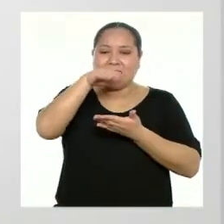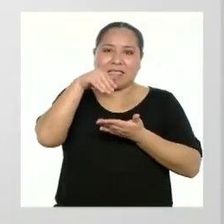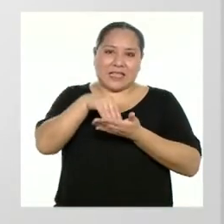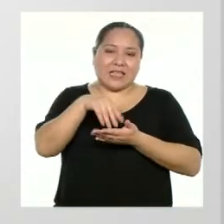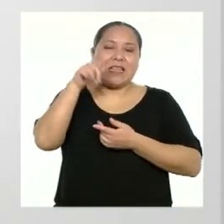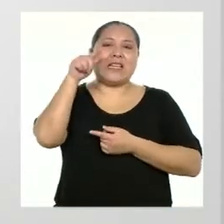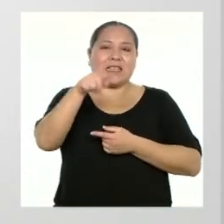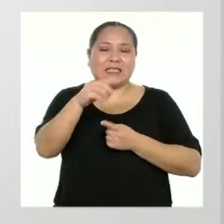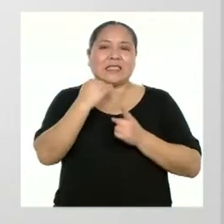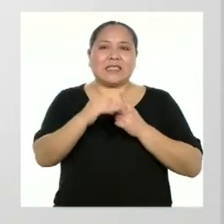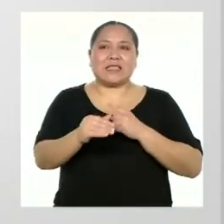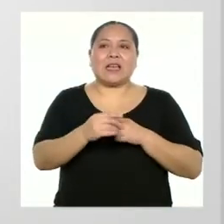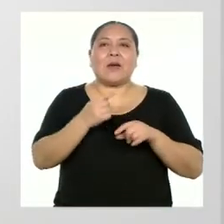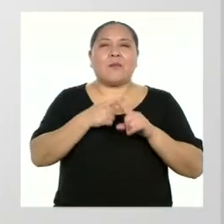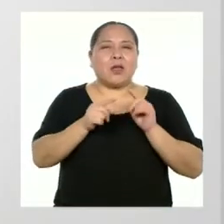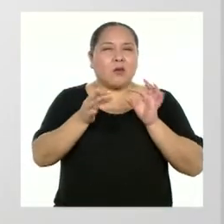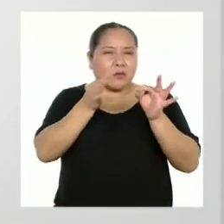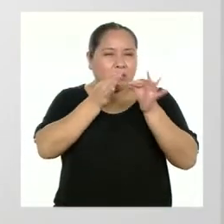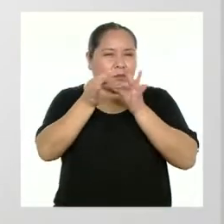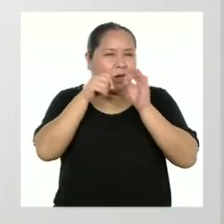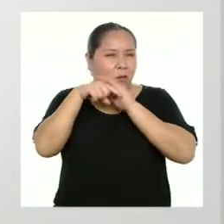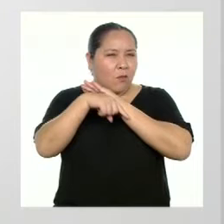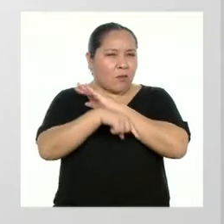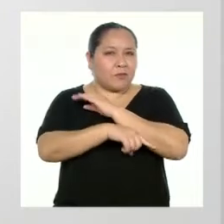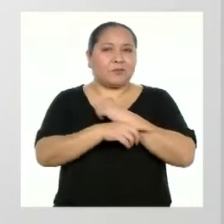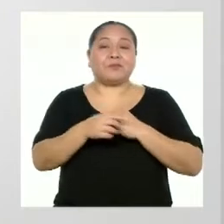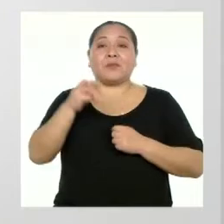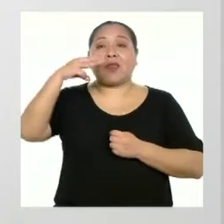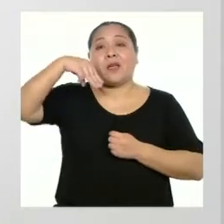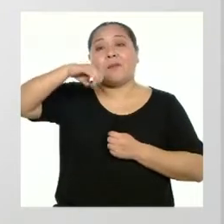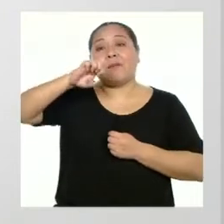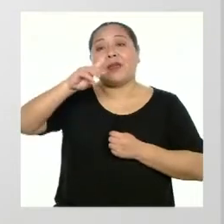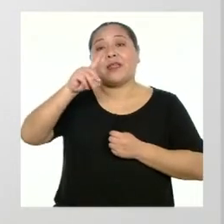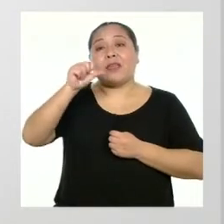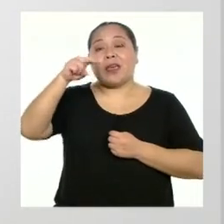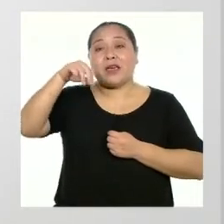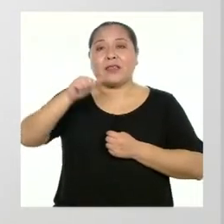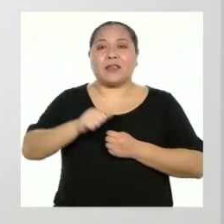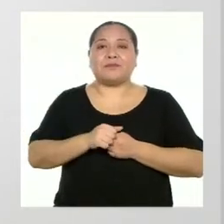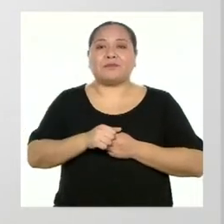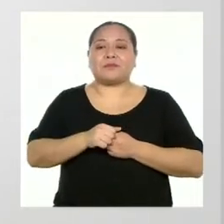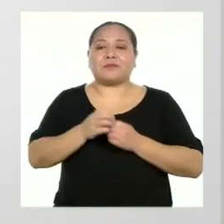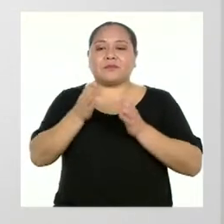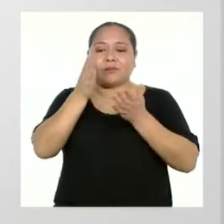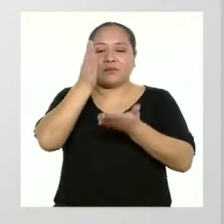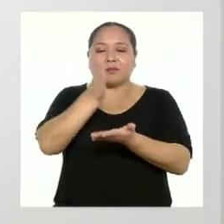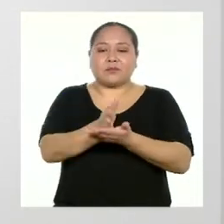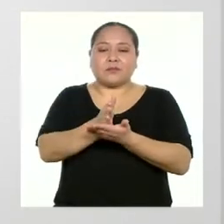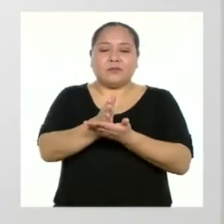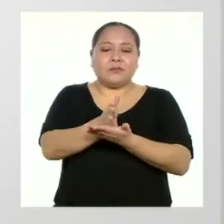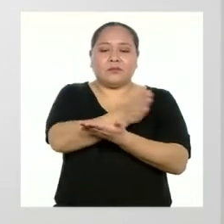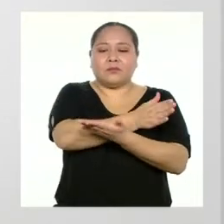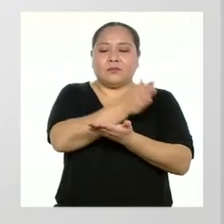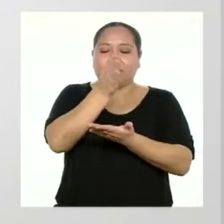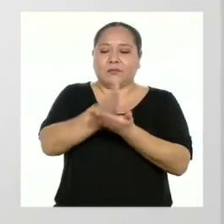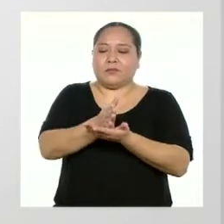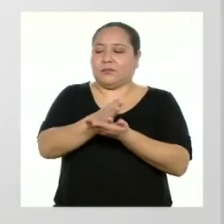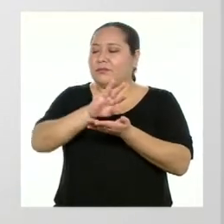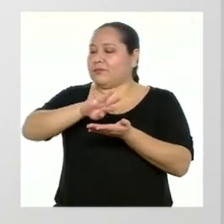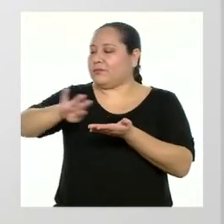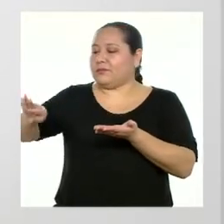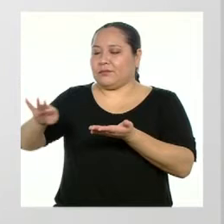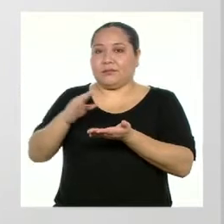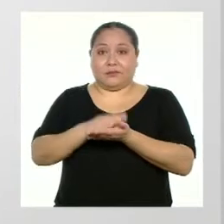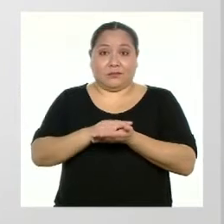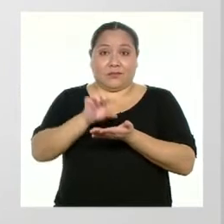clara, pero la afinaremos un poquito más. La mediana permite dejar la mitad de los valores a un lado de la mediana y la